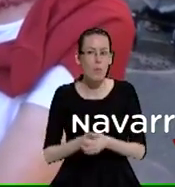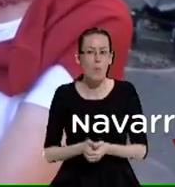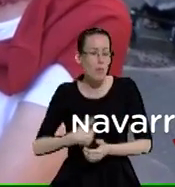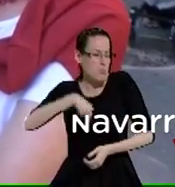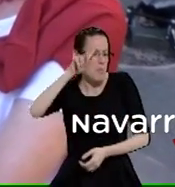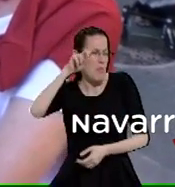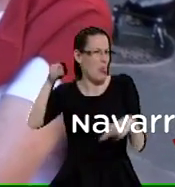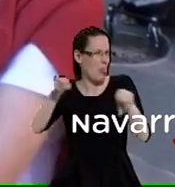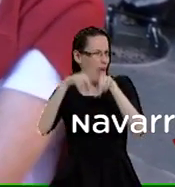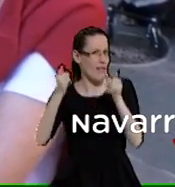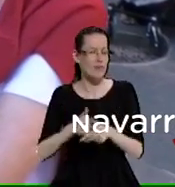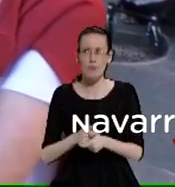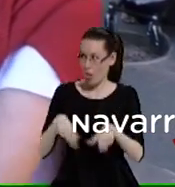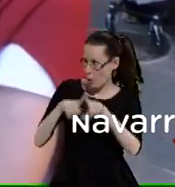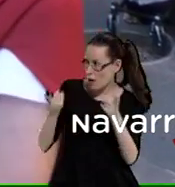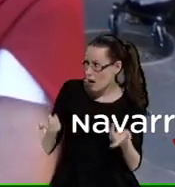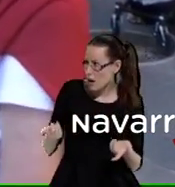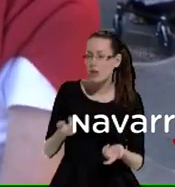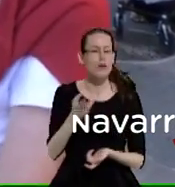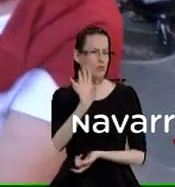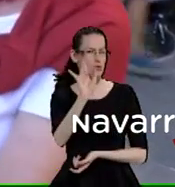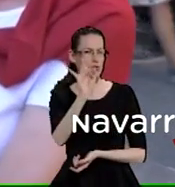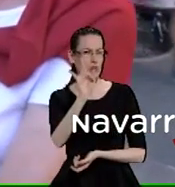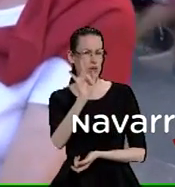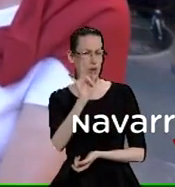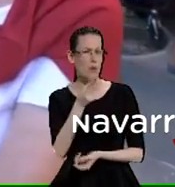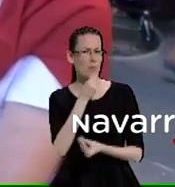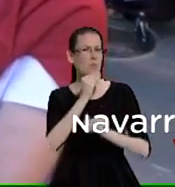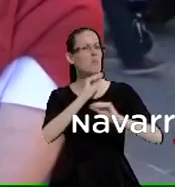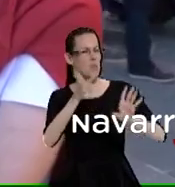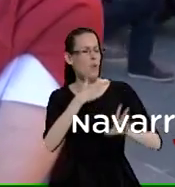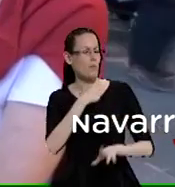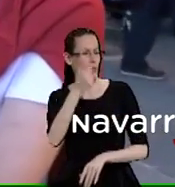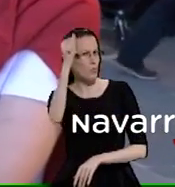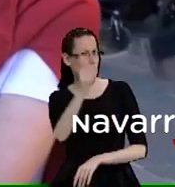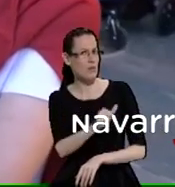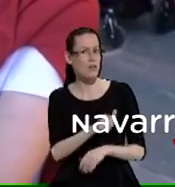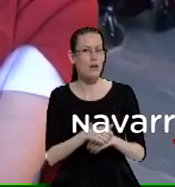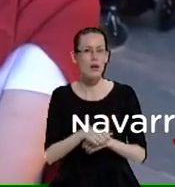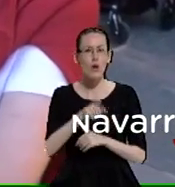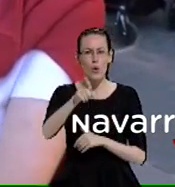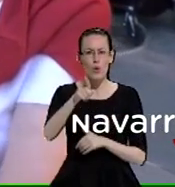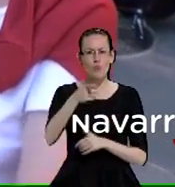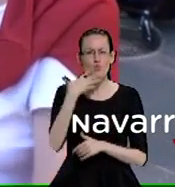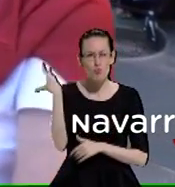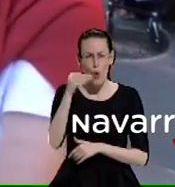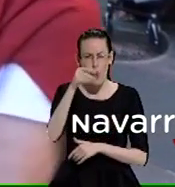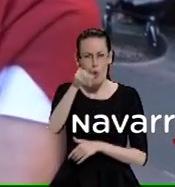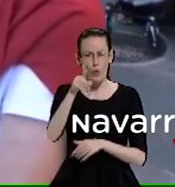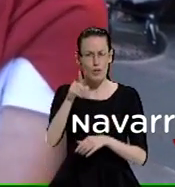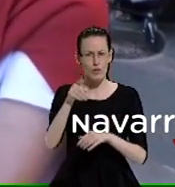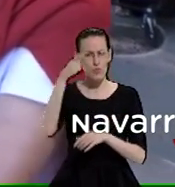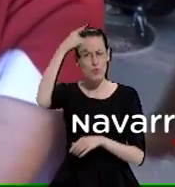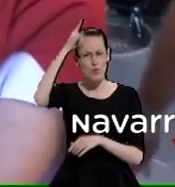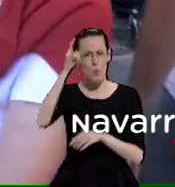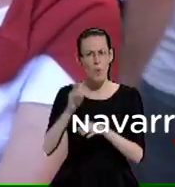mucho. Ah, ¿le da igual? Sí, me gusta. De joven sí me gustaba. Pero... ¿y saltaba con la vaca? No.